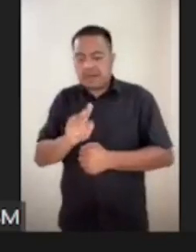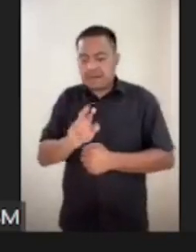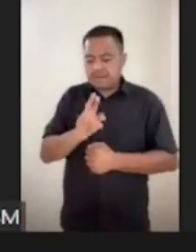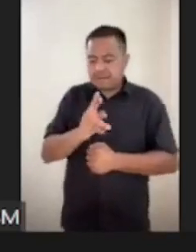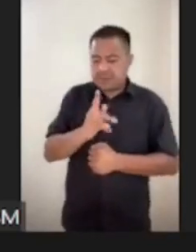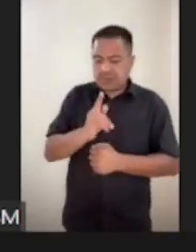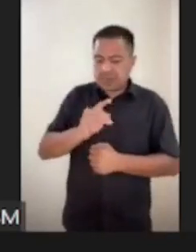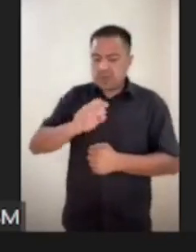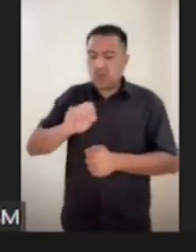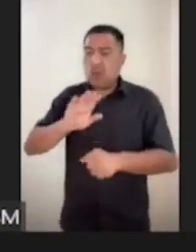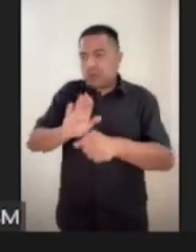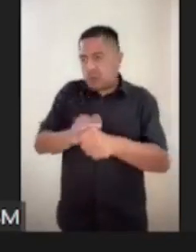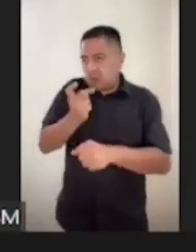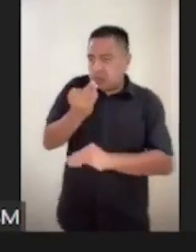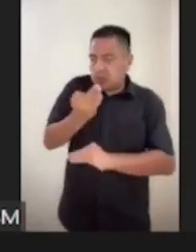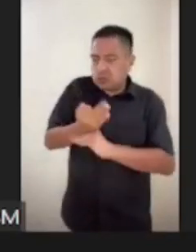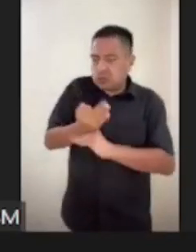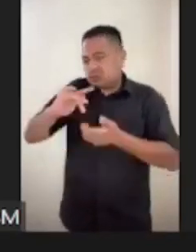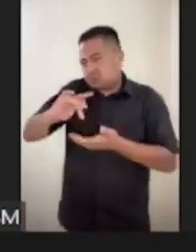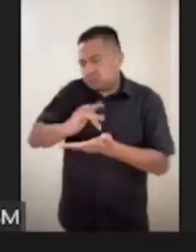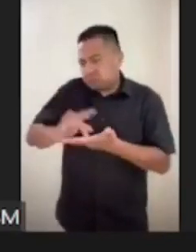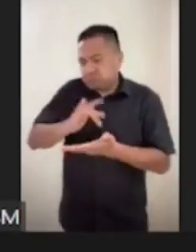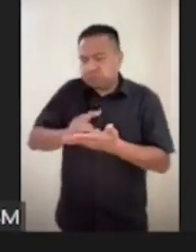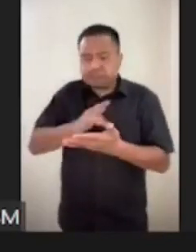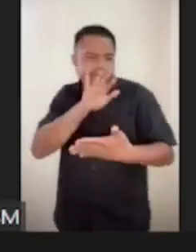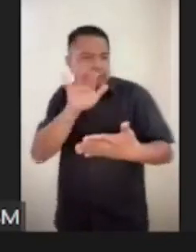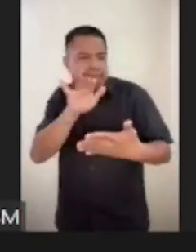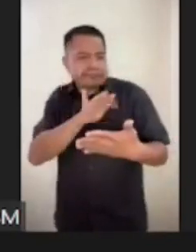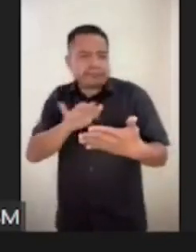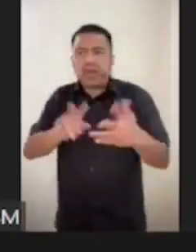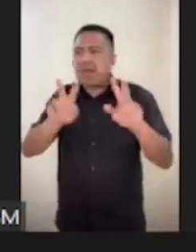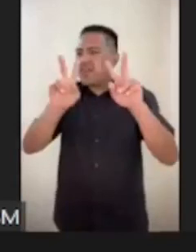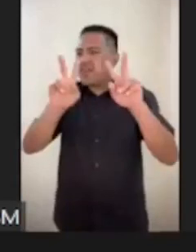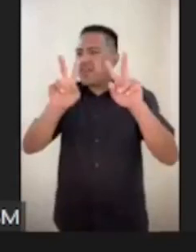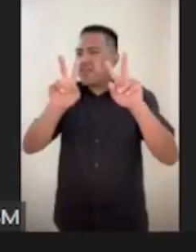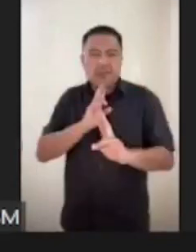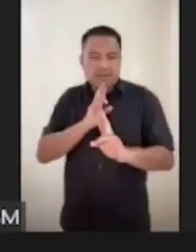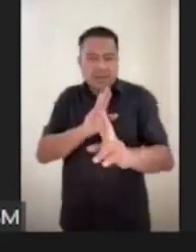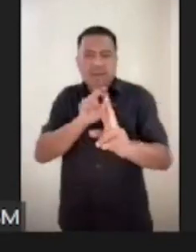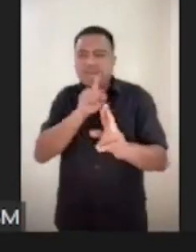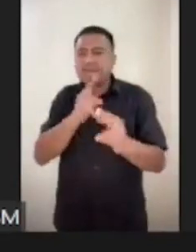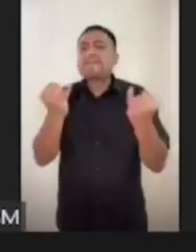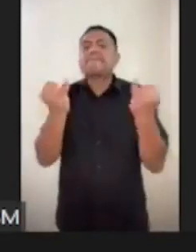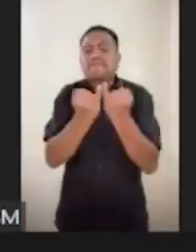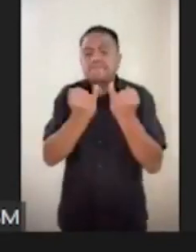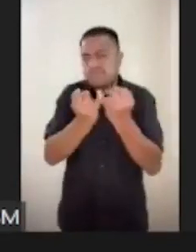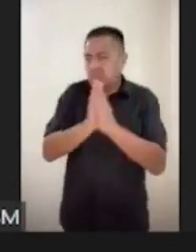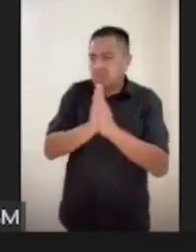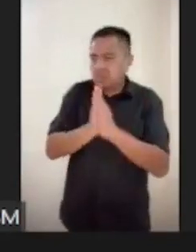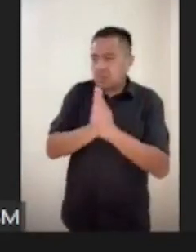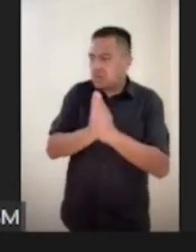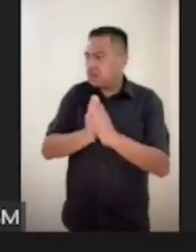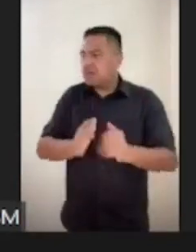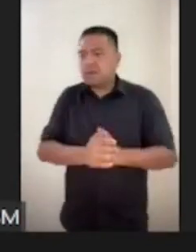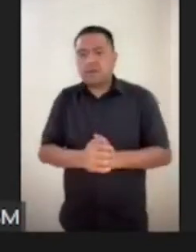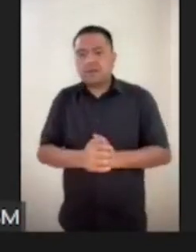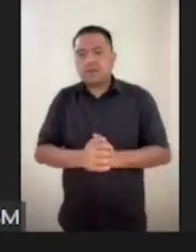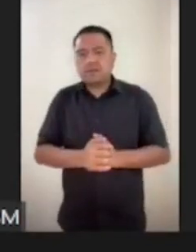Por lo tanto, le solicito nos apoye con la cuenta y los puntos resolutivos del mismo, por favor.